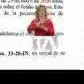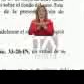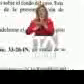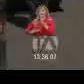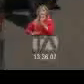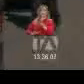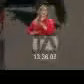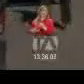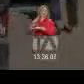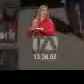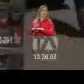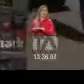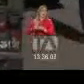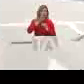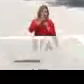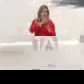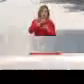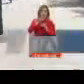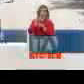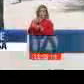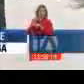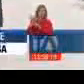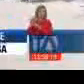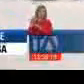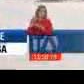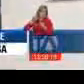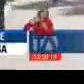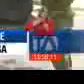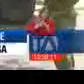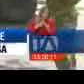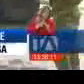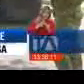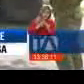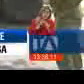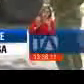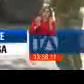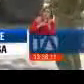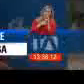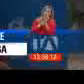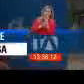de la República para que participen ya sea impugnando o defendiendo la